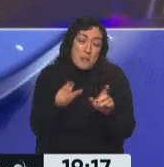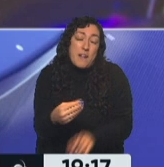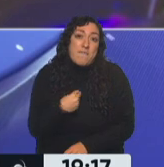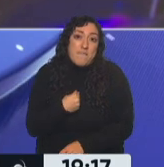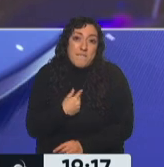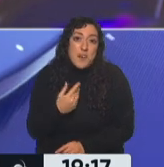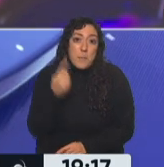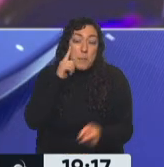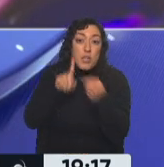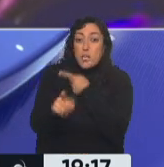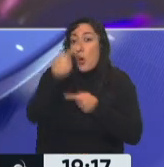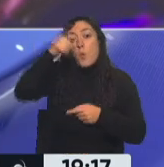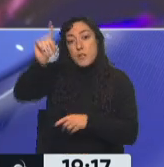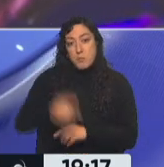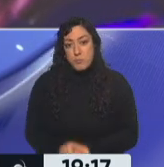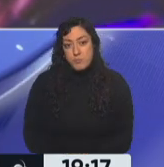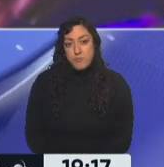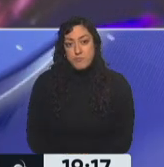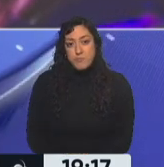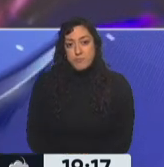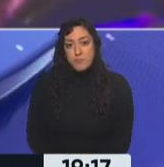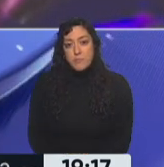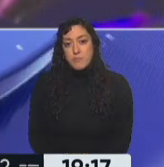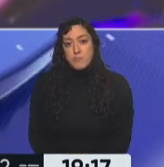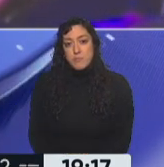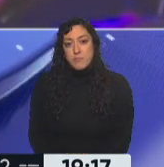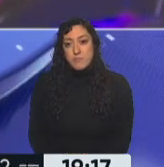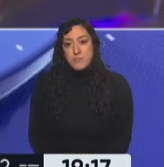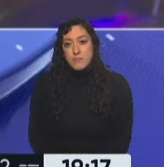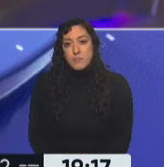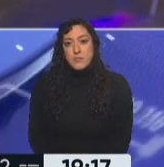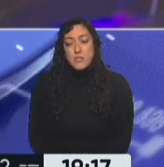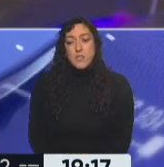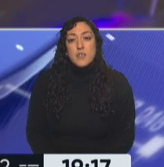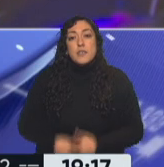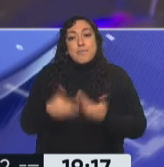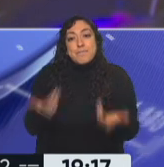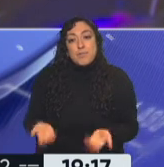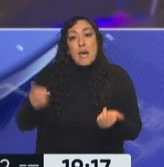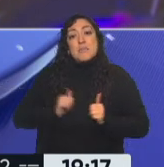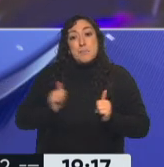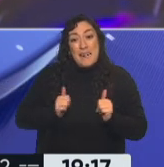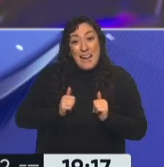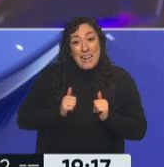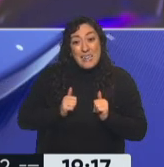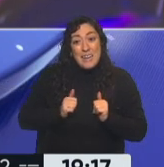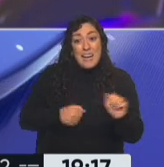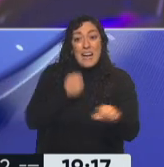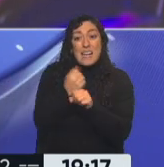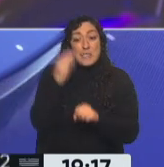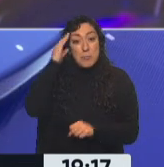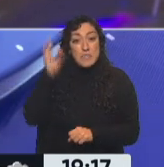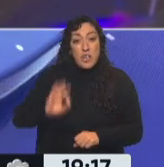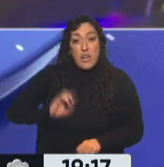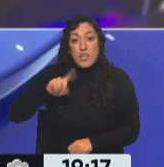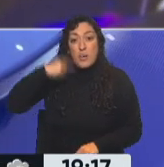última vez en vivo los temas cantados por el propio autor Joaquín Sabina. Así que vamos a tener que esperar para marzo recién